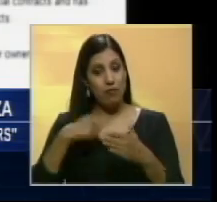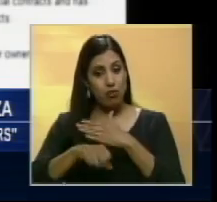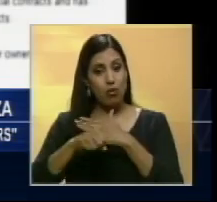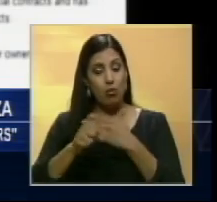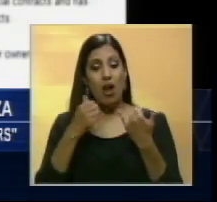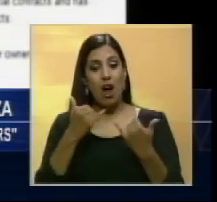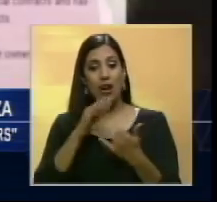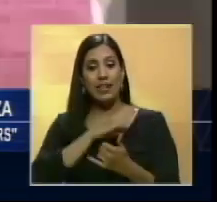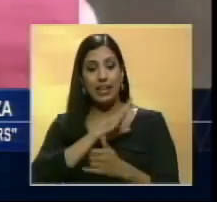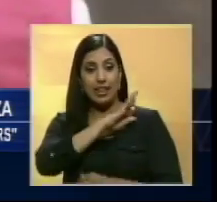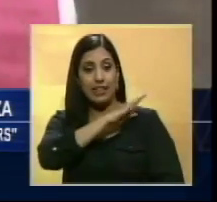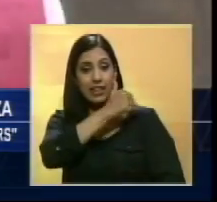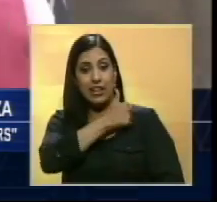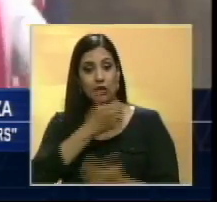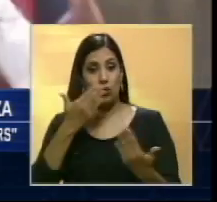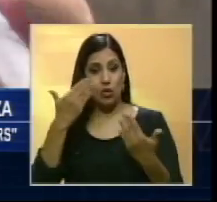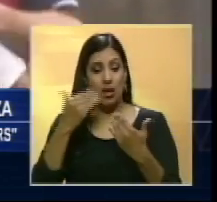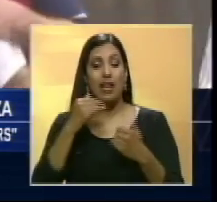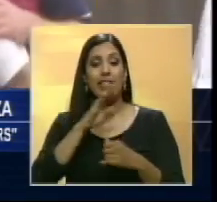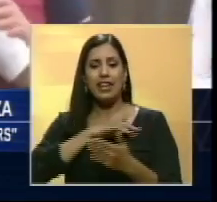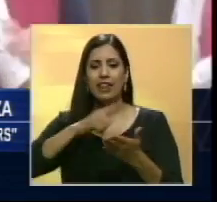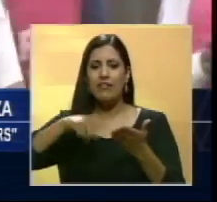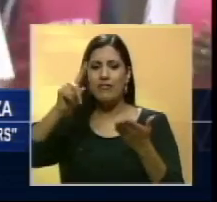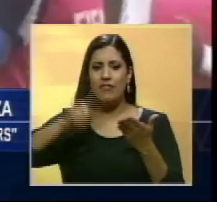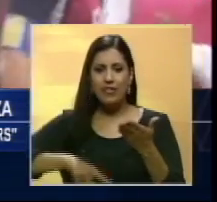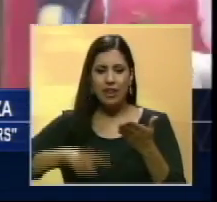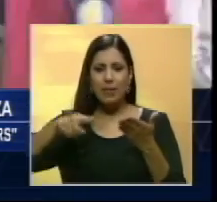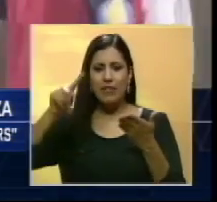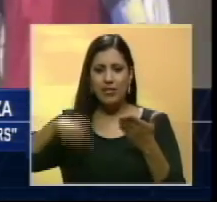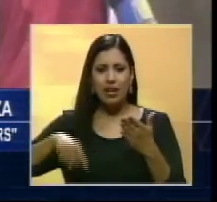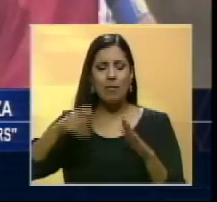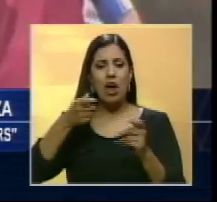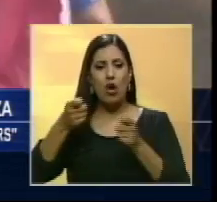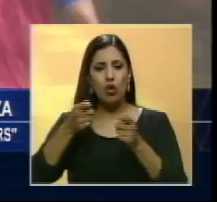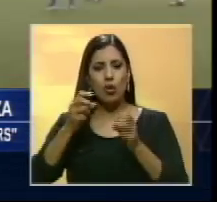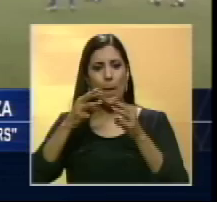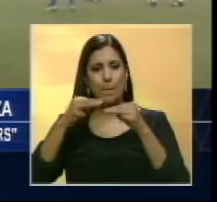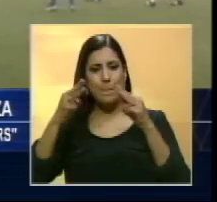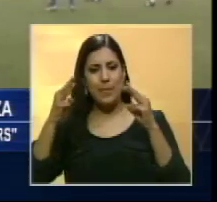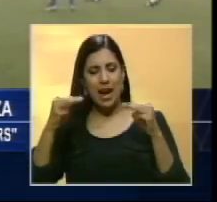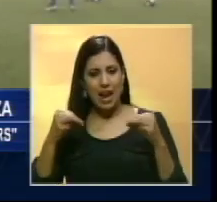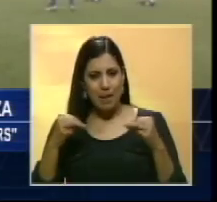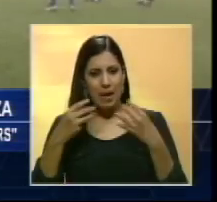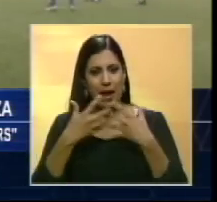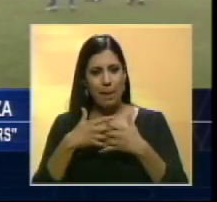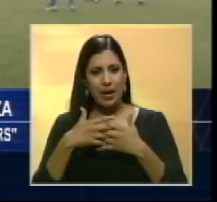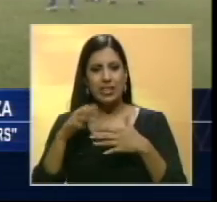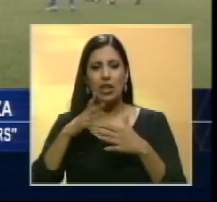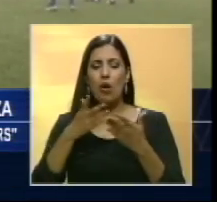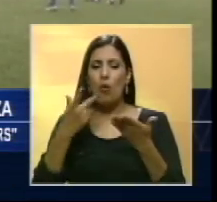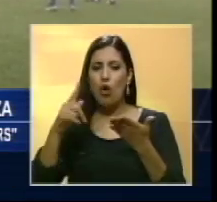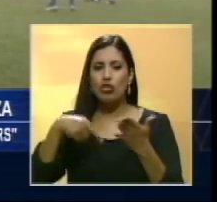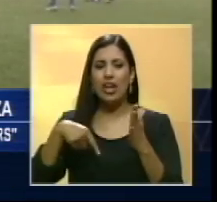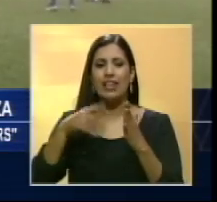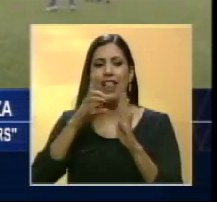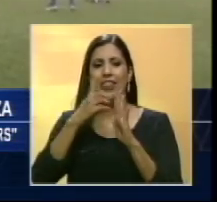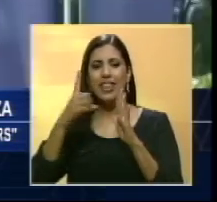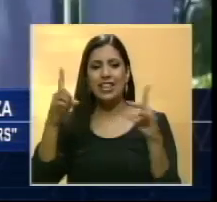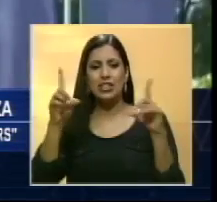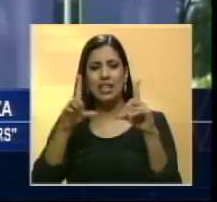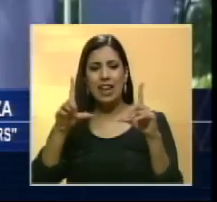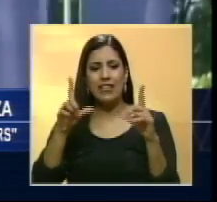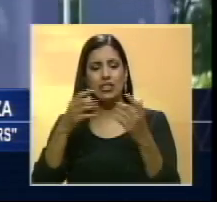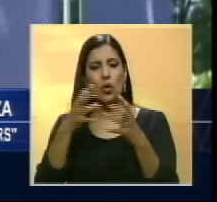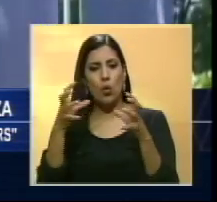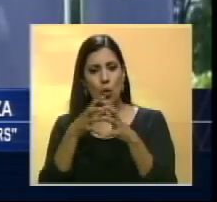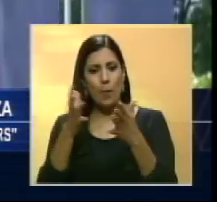su etapa como dirigente de la UEFA, habría firmado con la mediación de la firma panameña Mossack Fonseca un contrato por los derechos televisivos de la